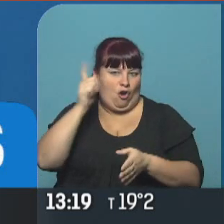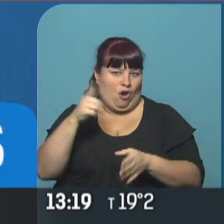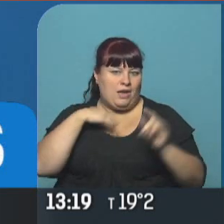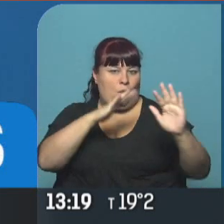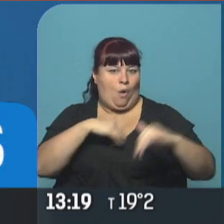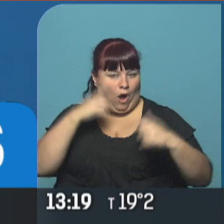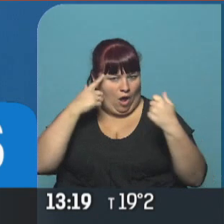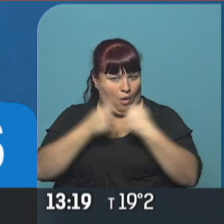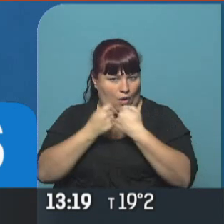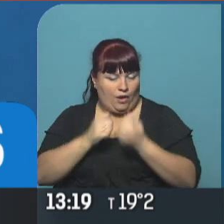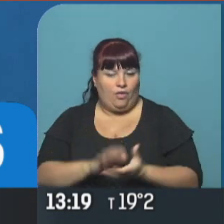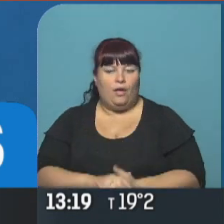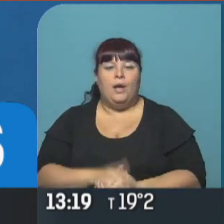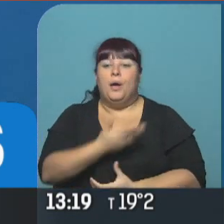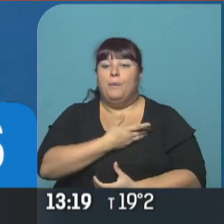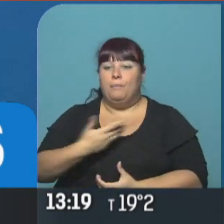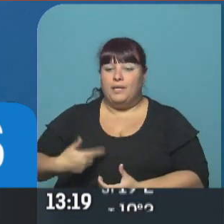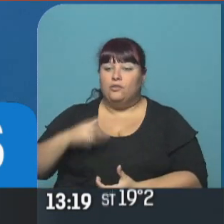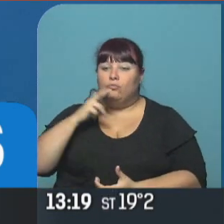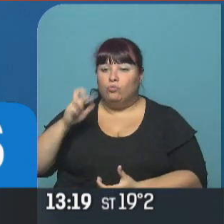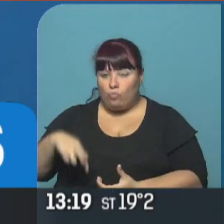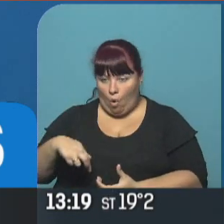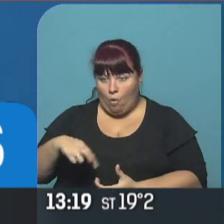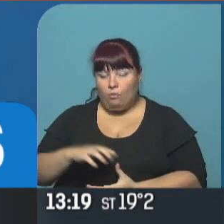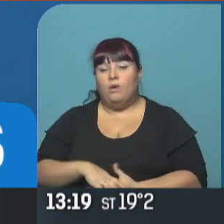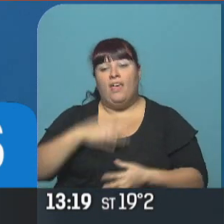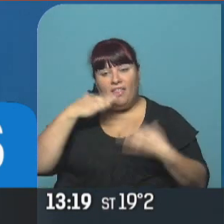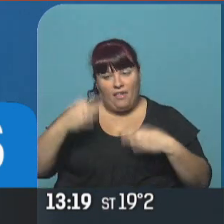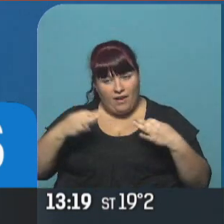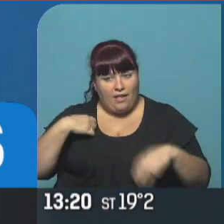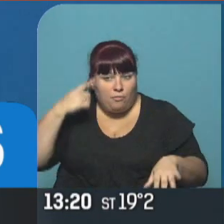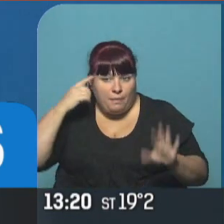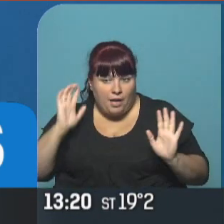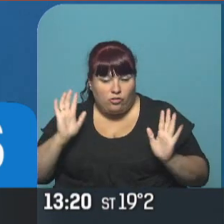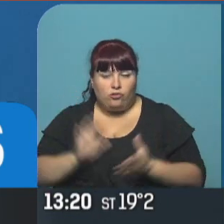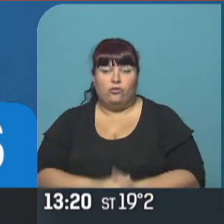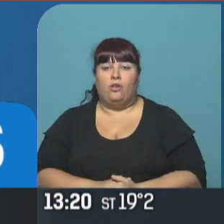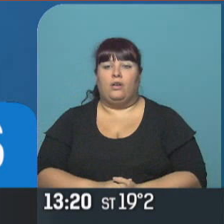comunes. El presidente Trump, de forma real, creo,